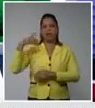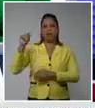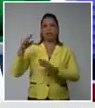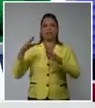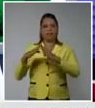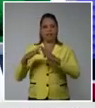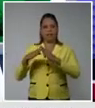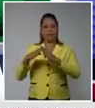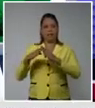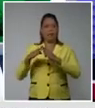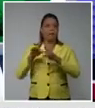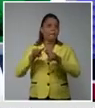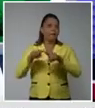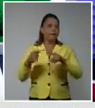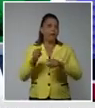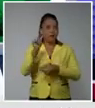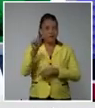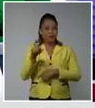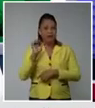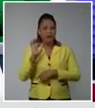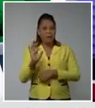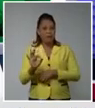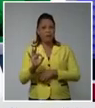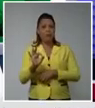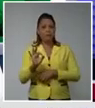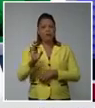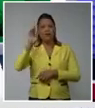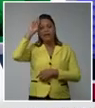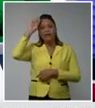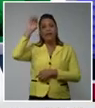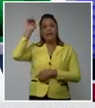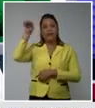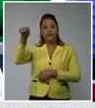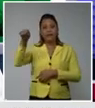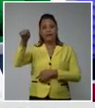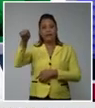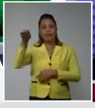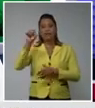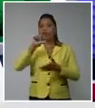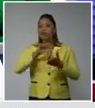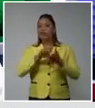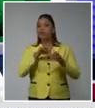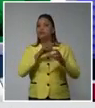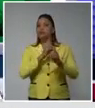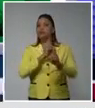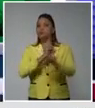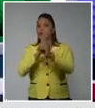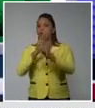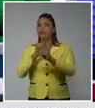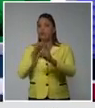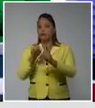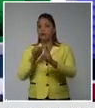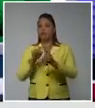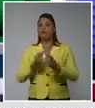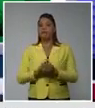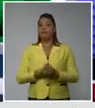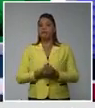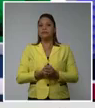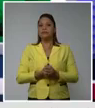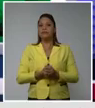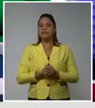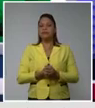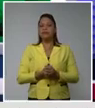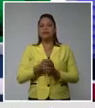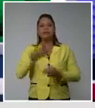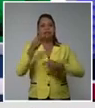de esta paciente, estando aislada en un centro de contacto, por ser contacto de un caso positivo, se le